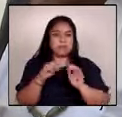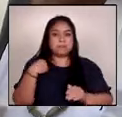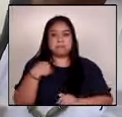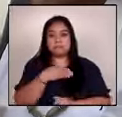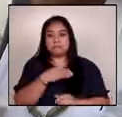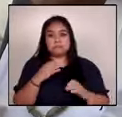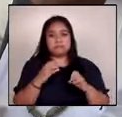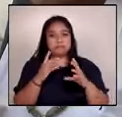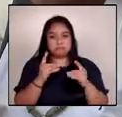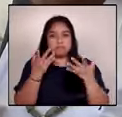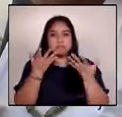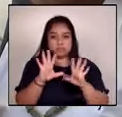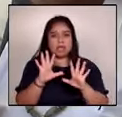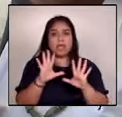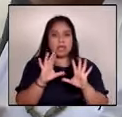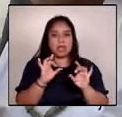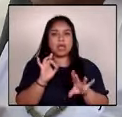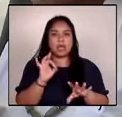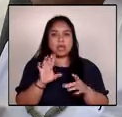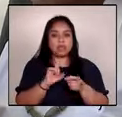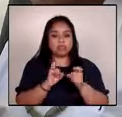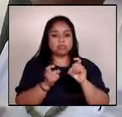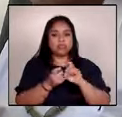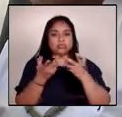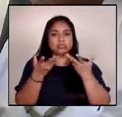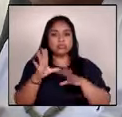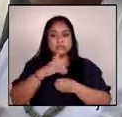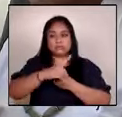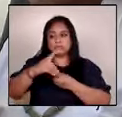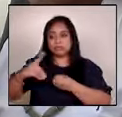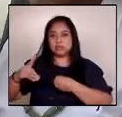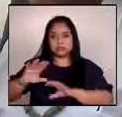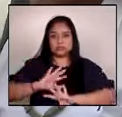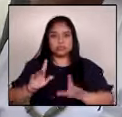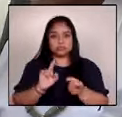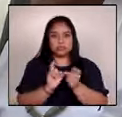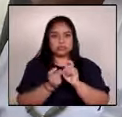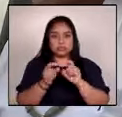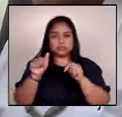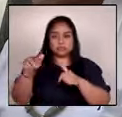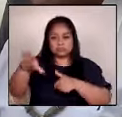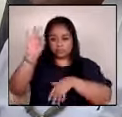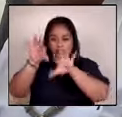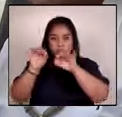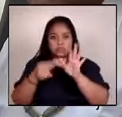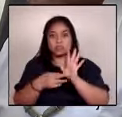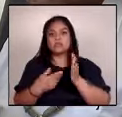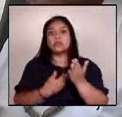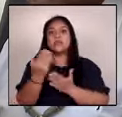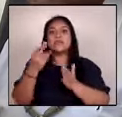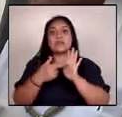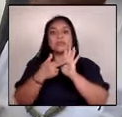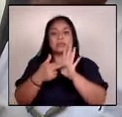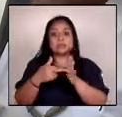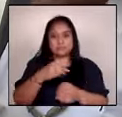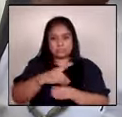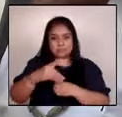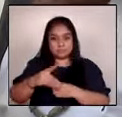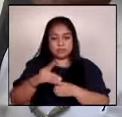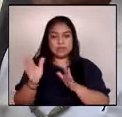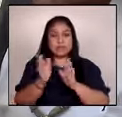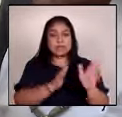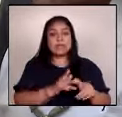hizo el cambio de los dirigentes departamentales, están en proceso de selección de nuevo representante departamental, y en